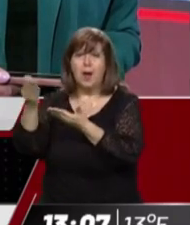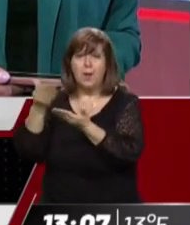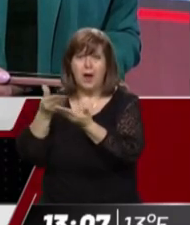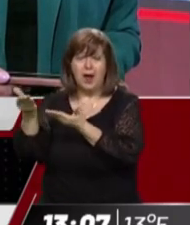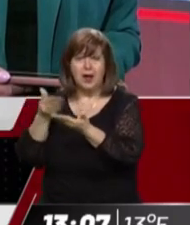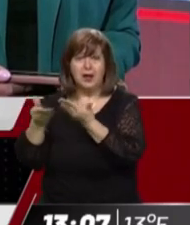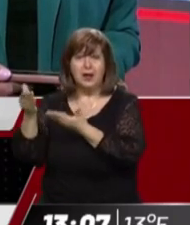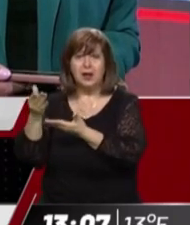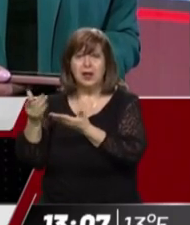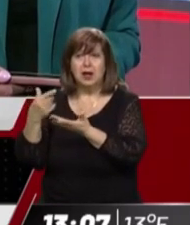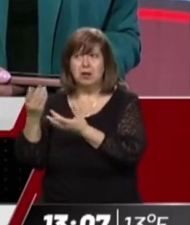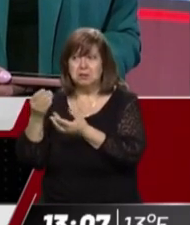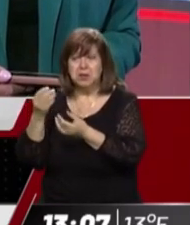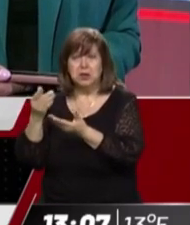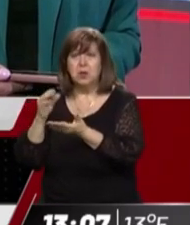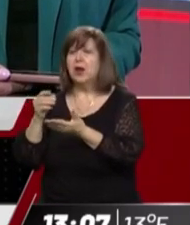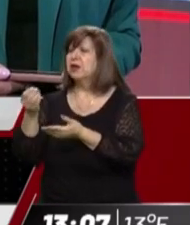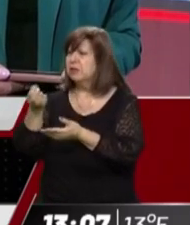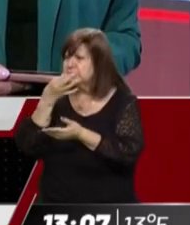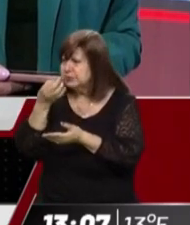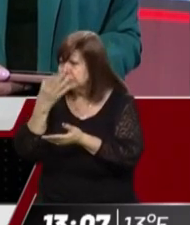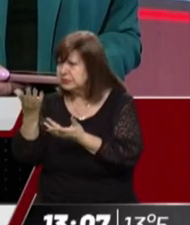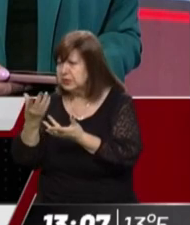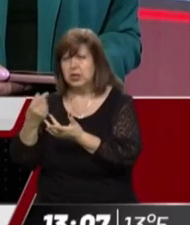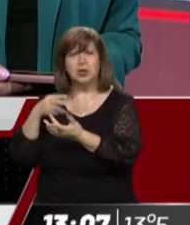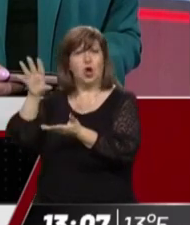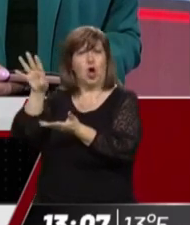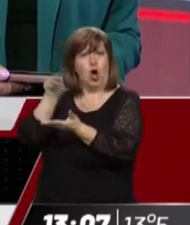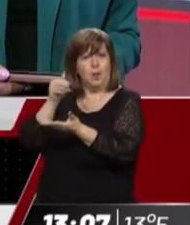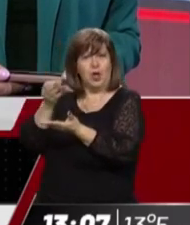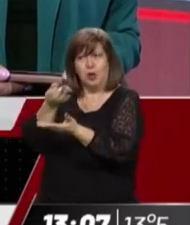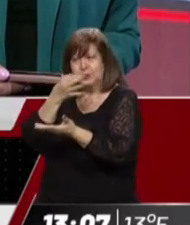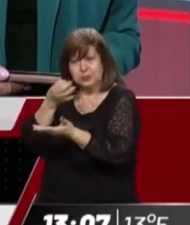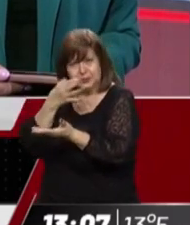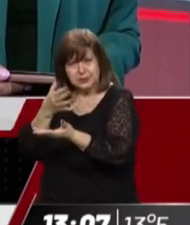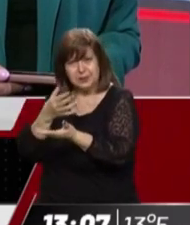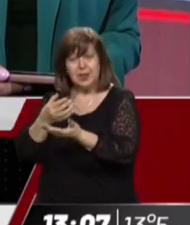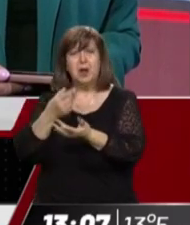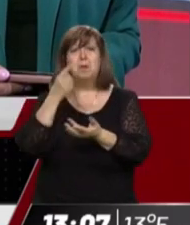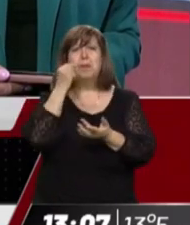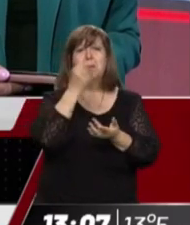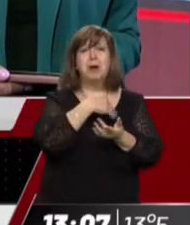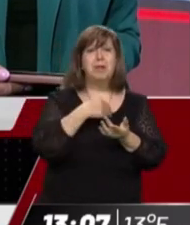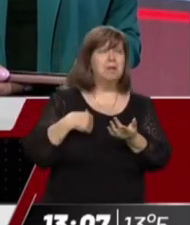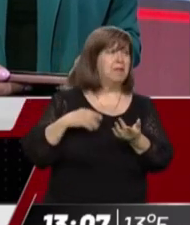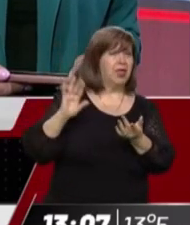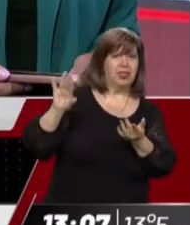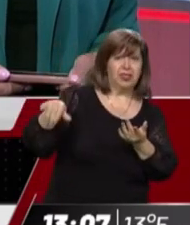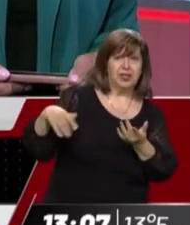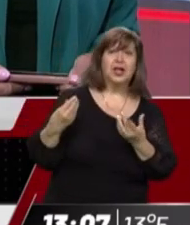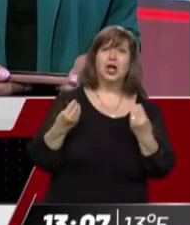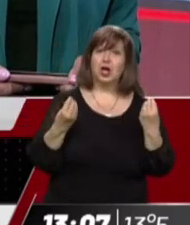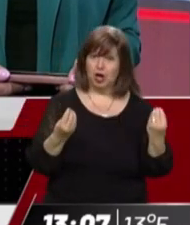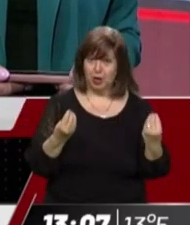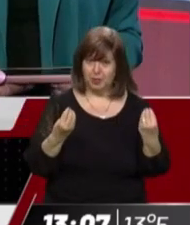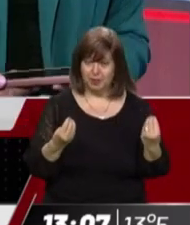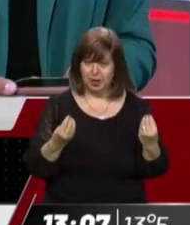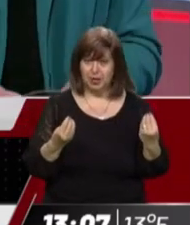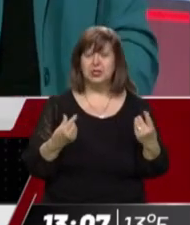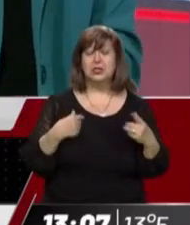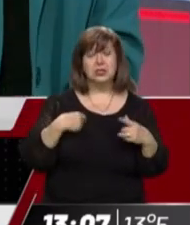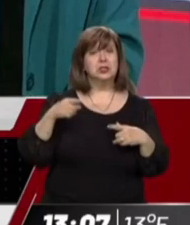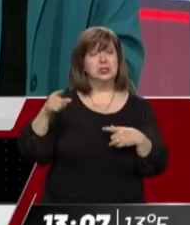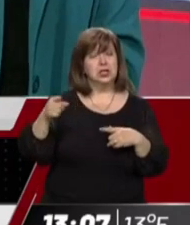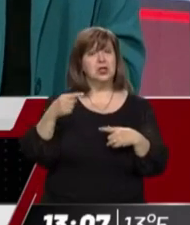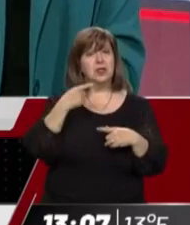marihuana, medicamento o lo que sea para el consumo. Pero nunca sentirnos ajenos a esta realidad que, como ya decíamos